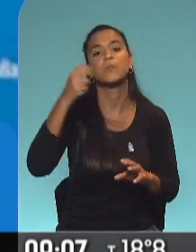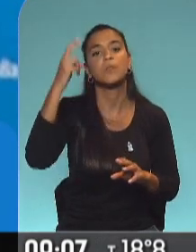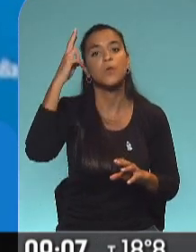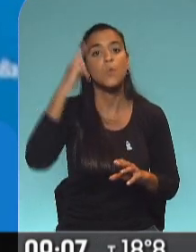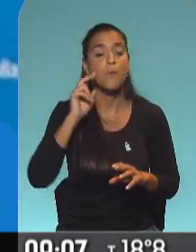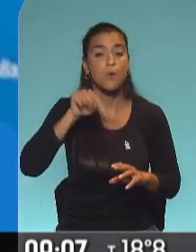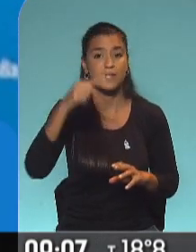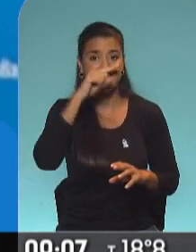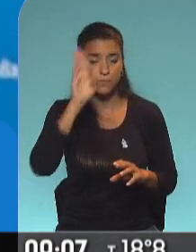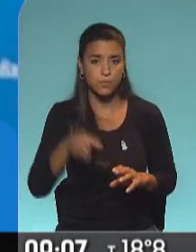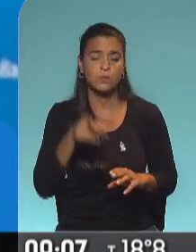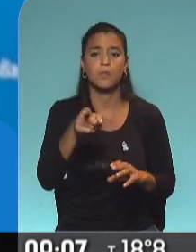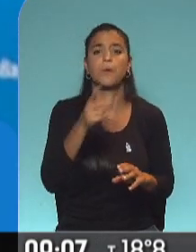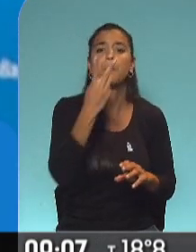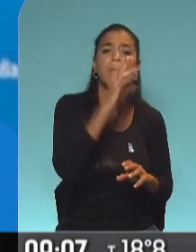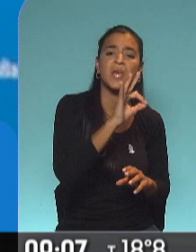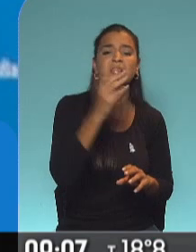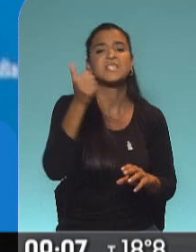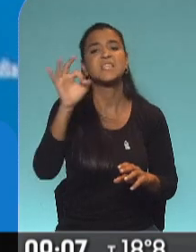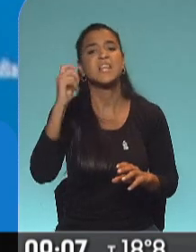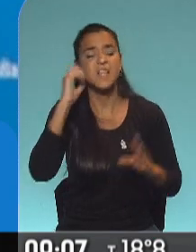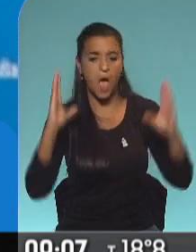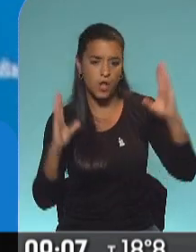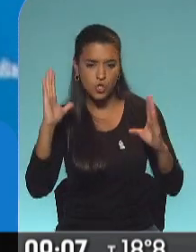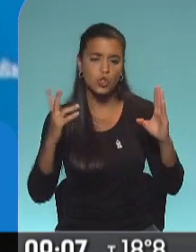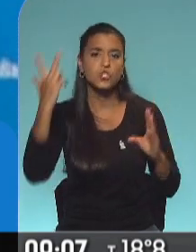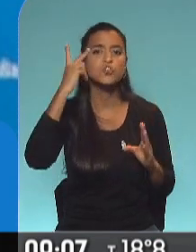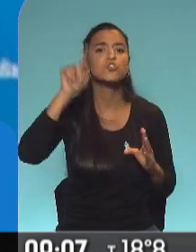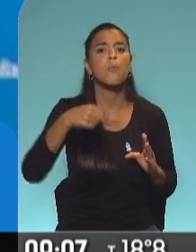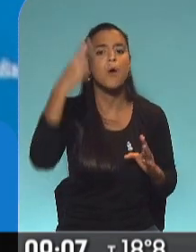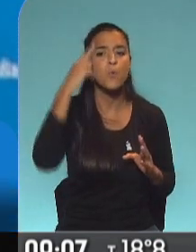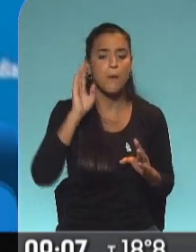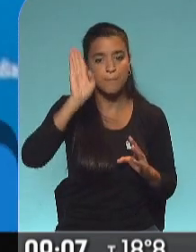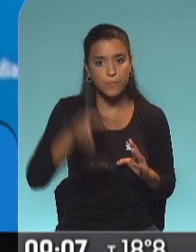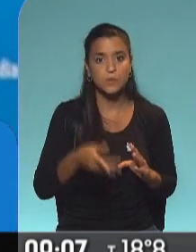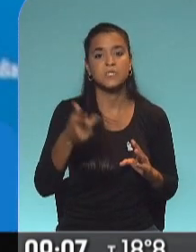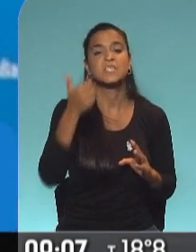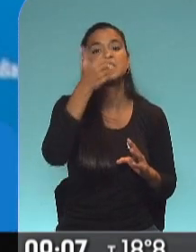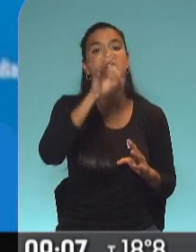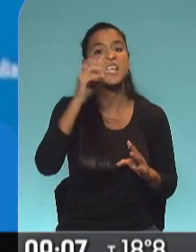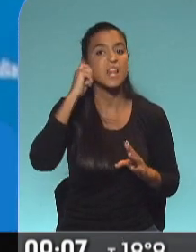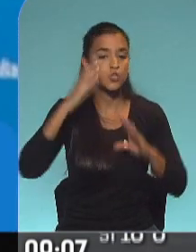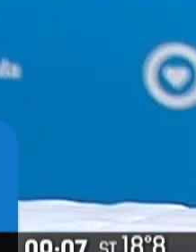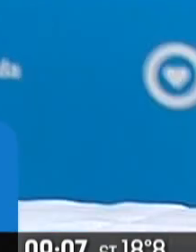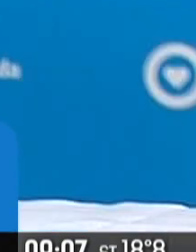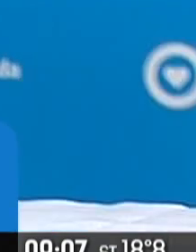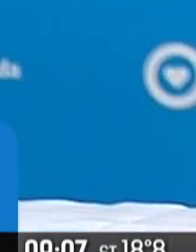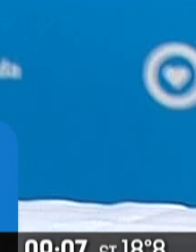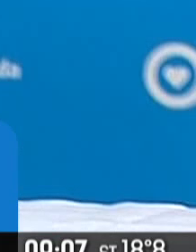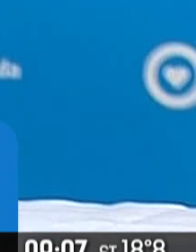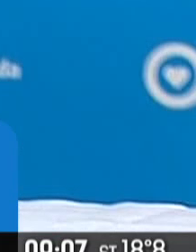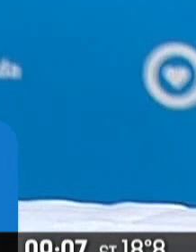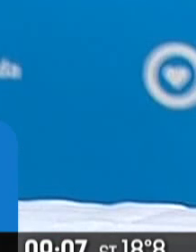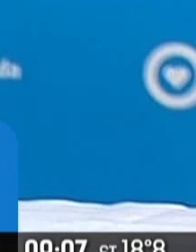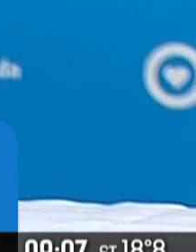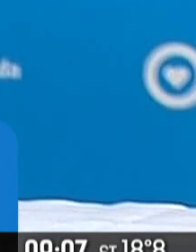personas entre 20 y 60 años y un 18 9% a mayores de 60 años 31 por ciento